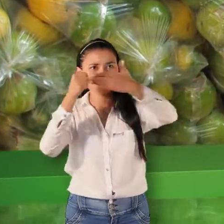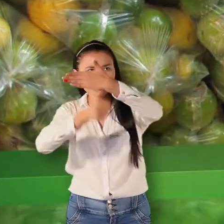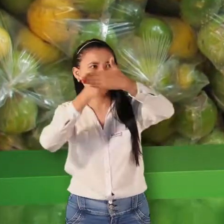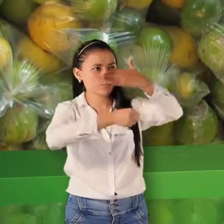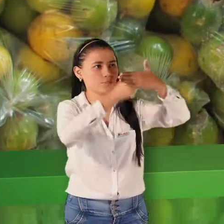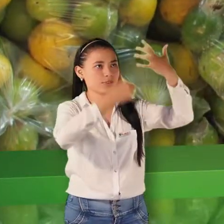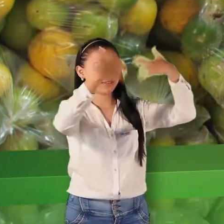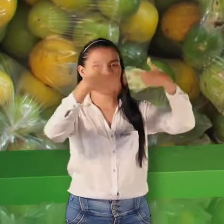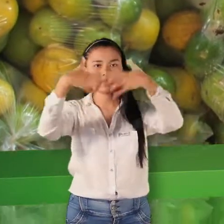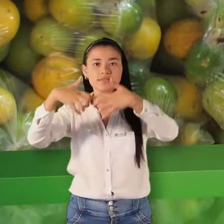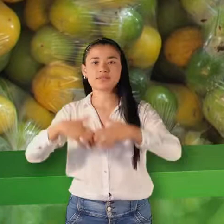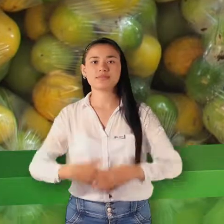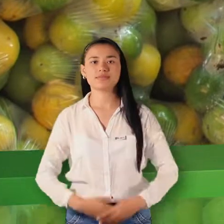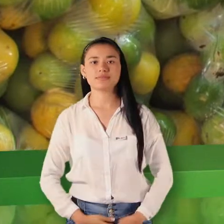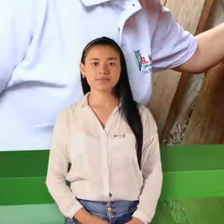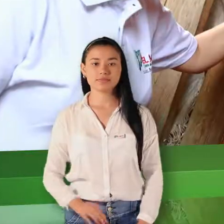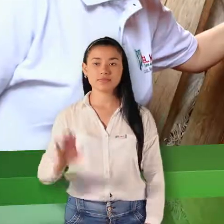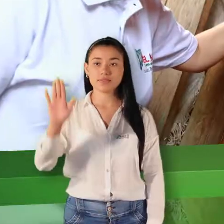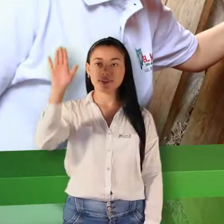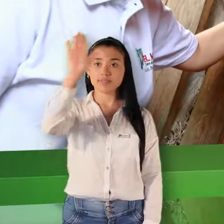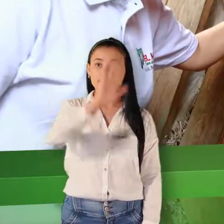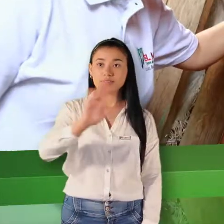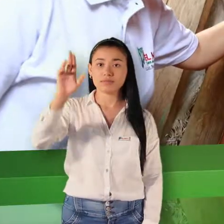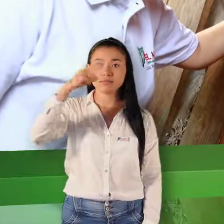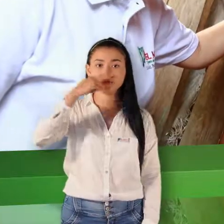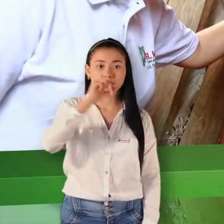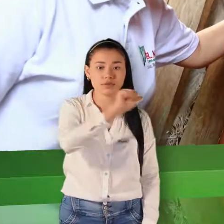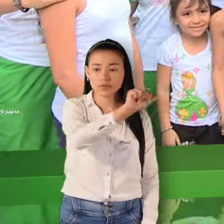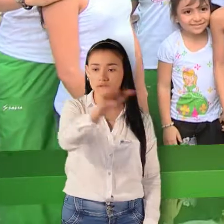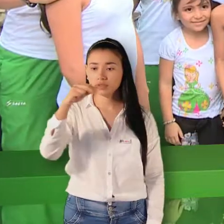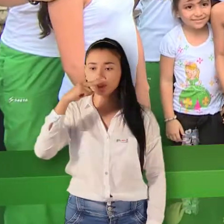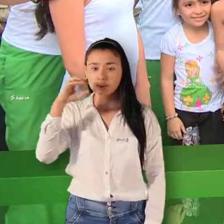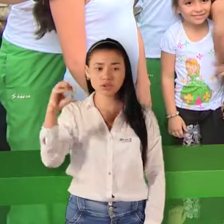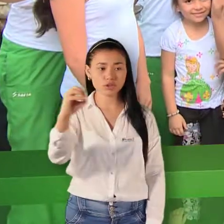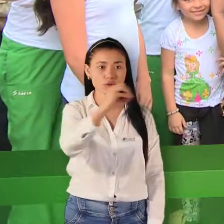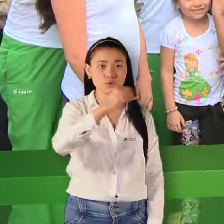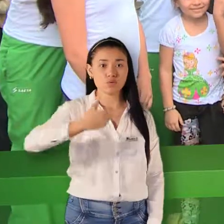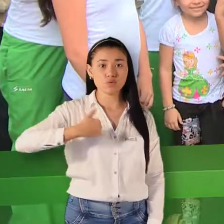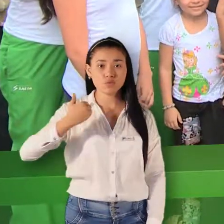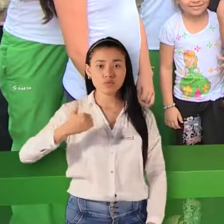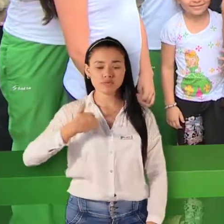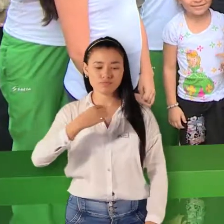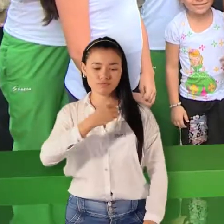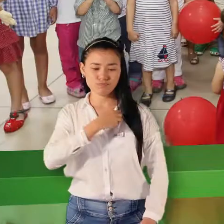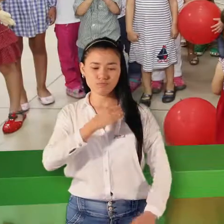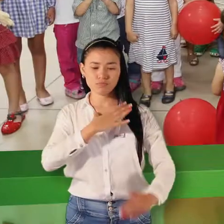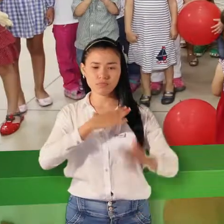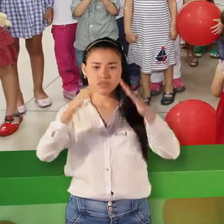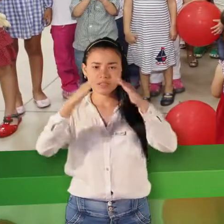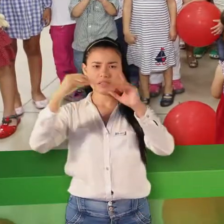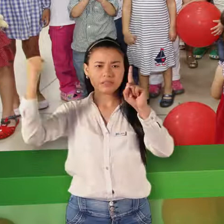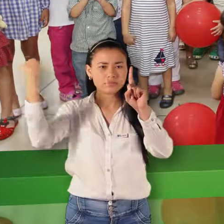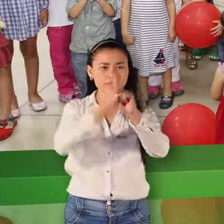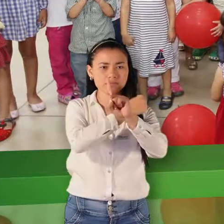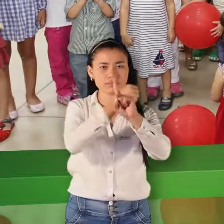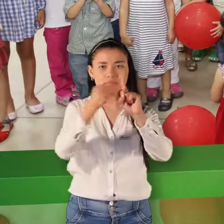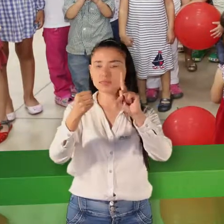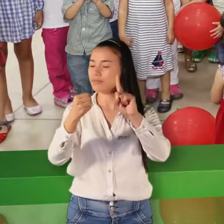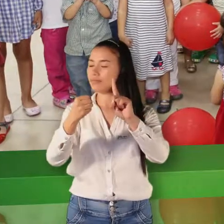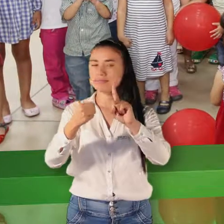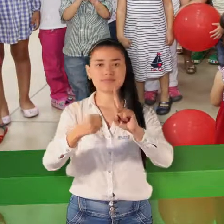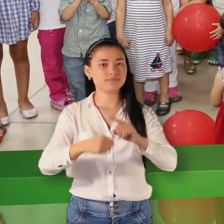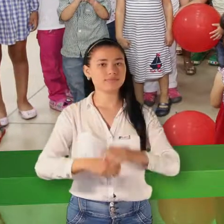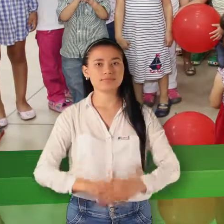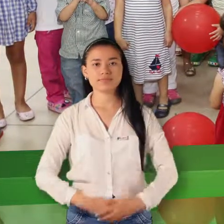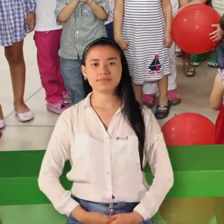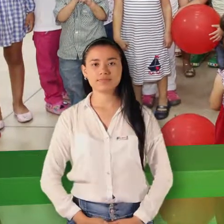promueva iniciativas de emprendimiento. Un departamento donde las niñas, niños y jóvenes tengan la oportunidad de crecer en